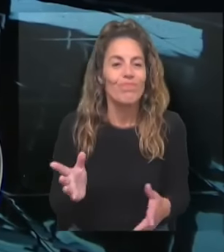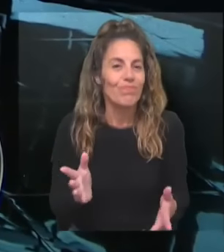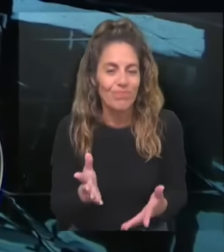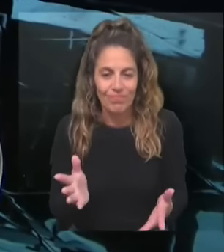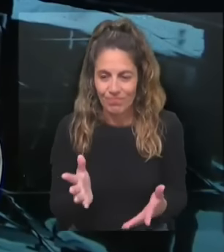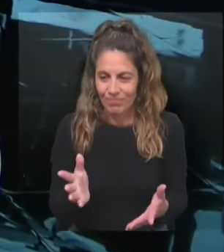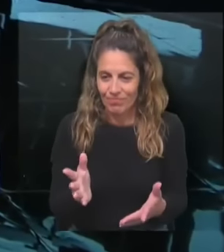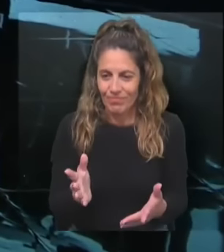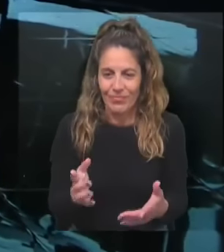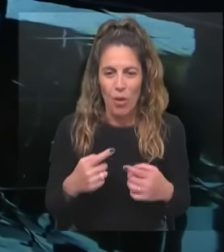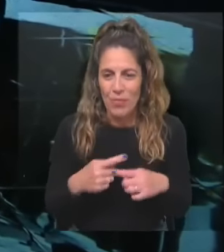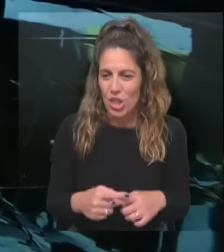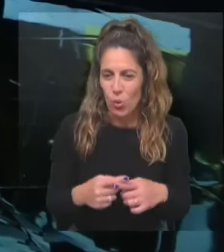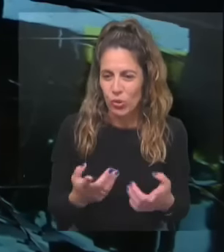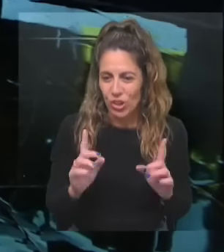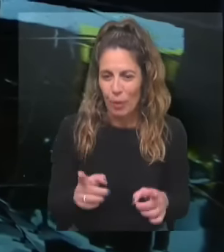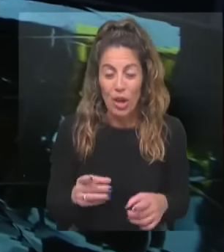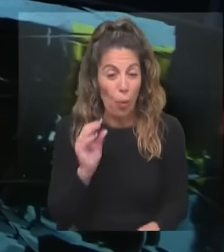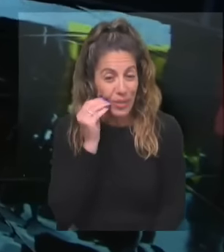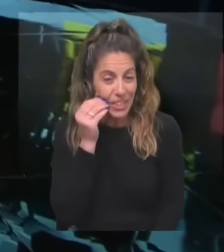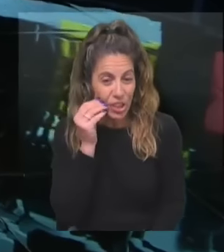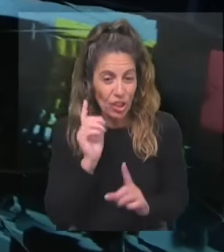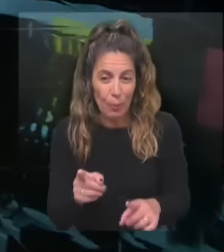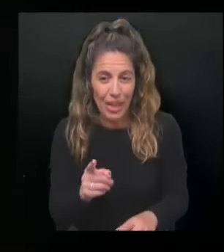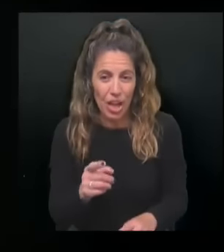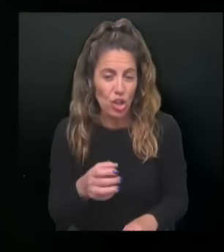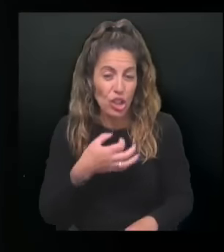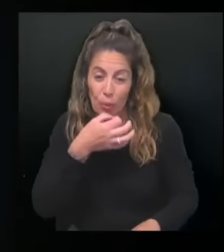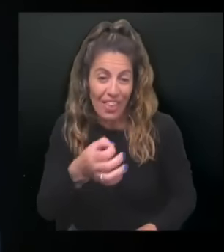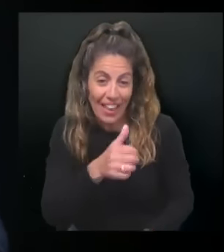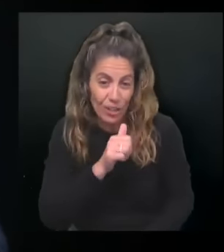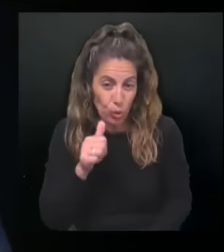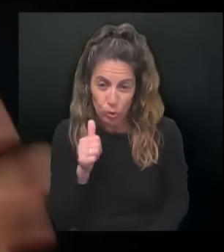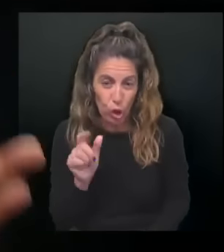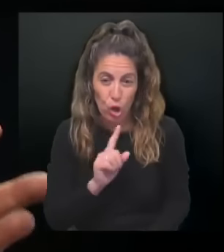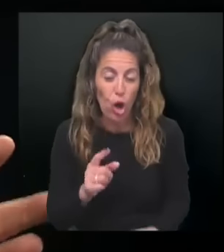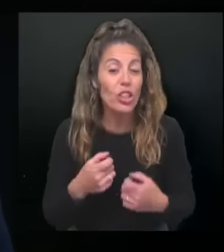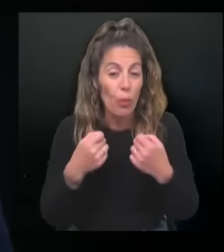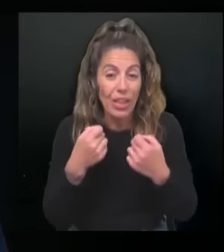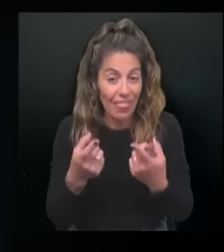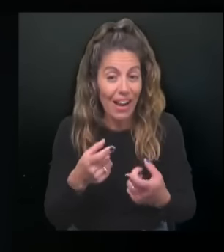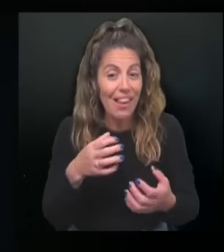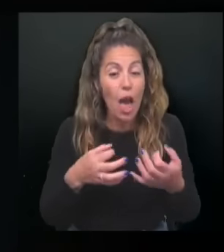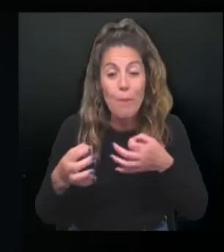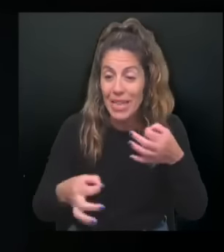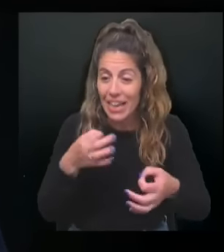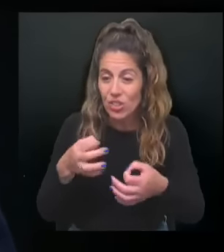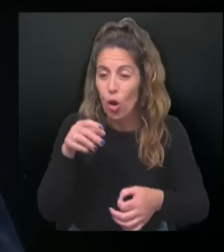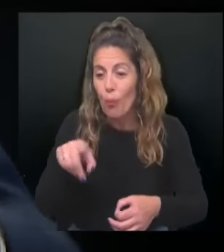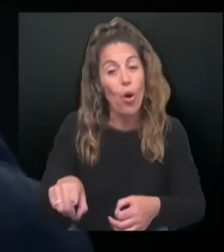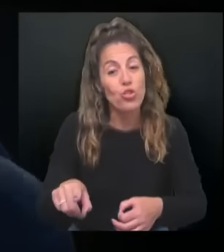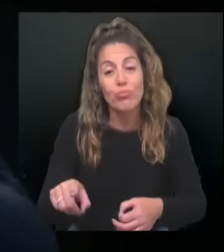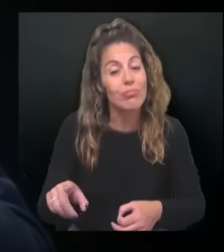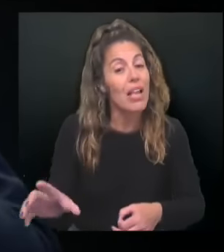dame mi discusión con mis nietos es, no te voy a dar la solución, te voy a dar la explicación. Uh-huh. Después vos sacá la sí.